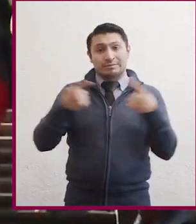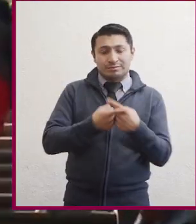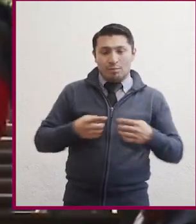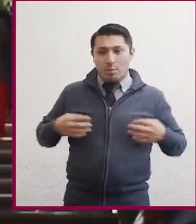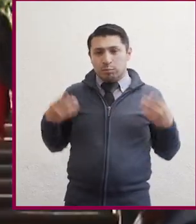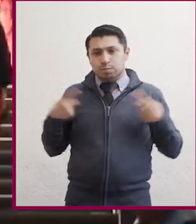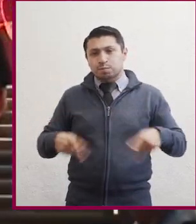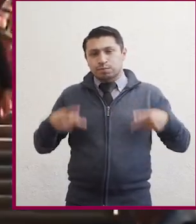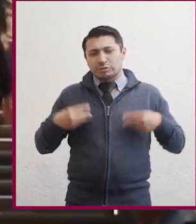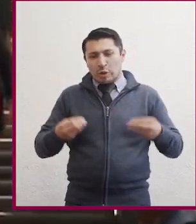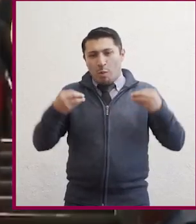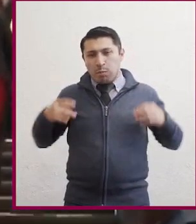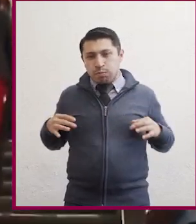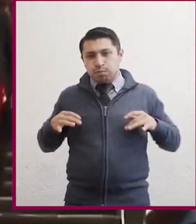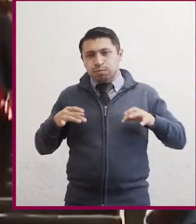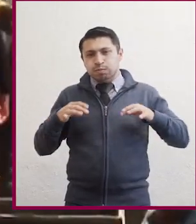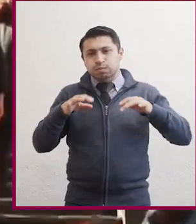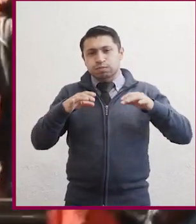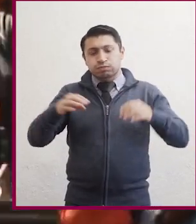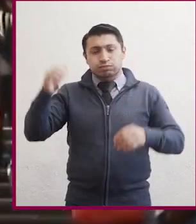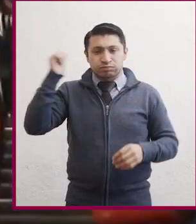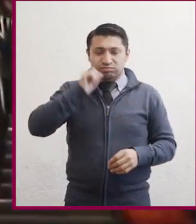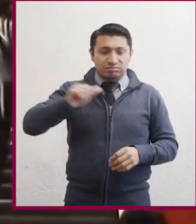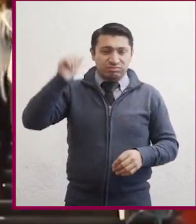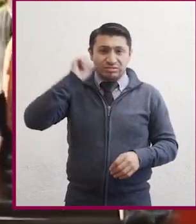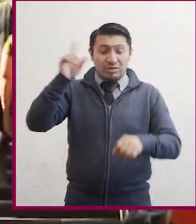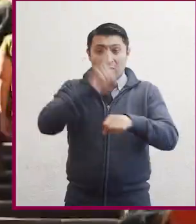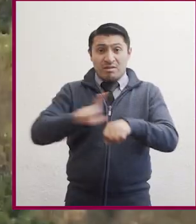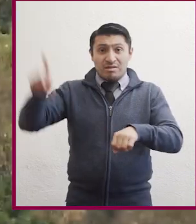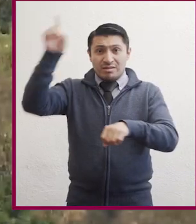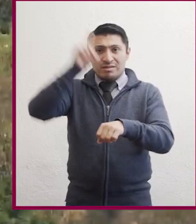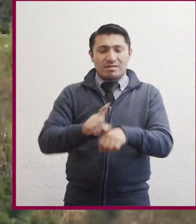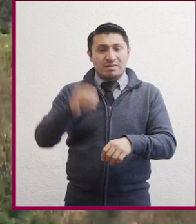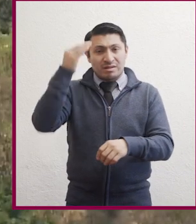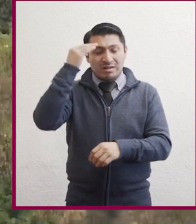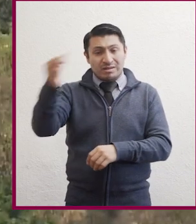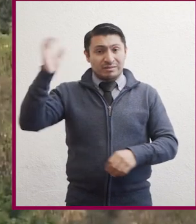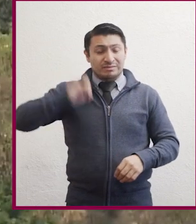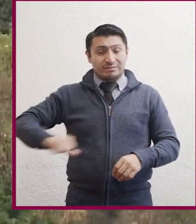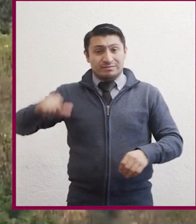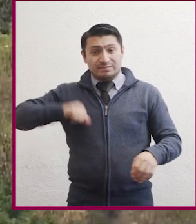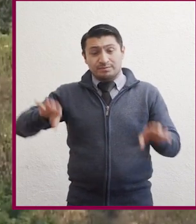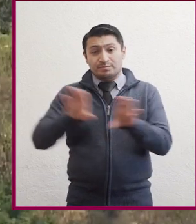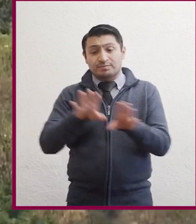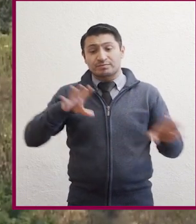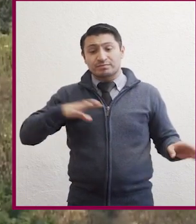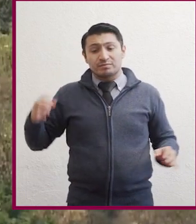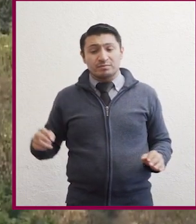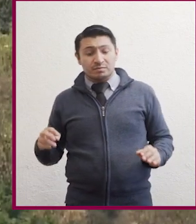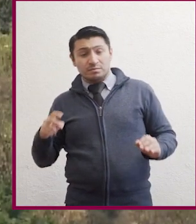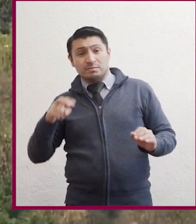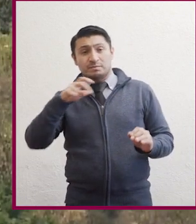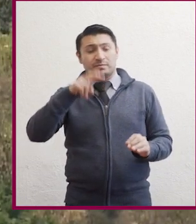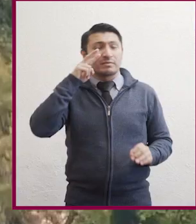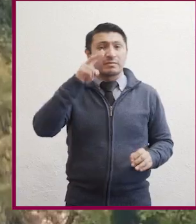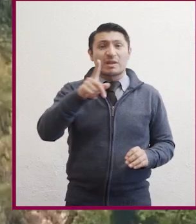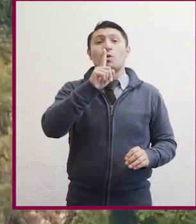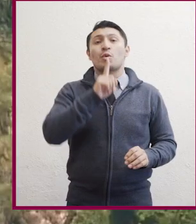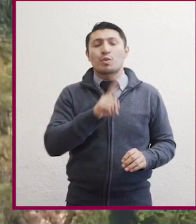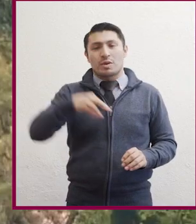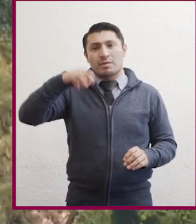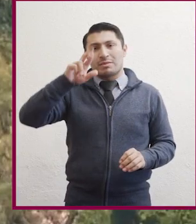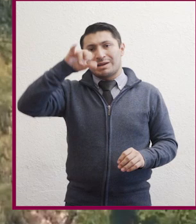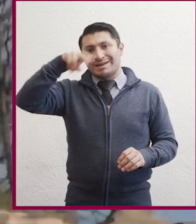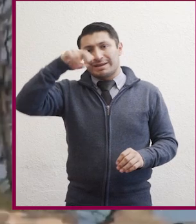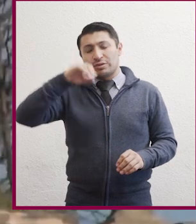contrastan con las multitudes que la recorren en nuestros días a toda hora, y desde la época colonial ha estado acompañada en las alturas por